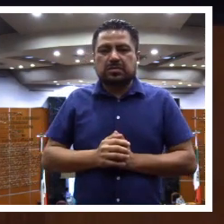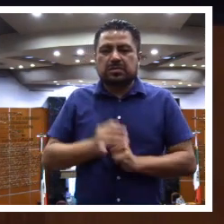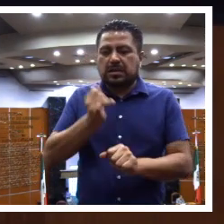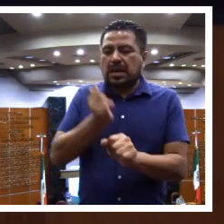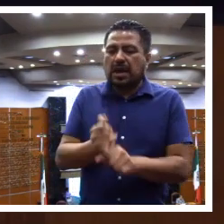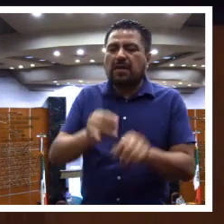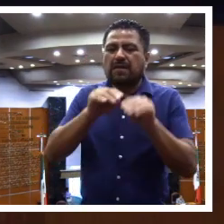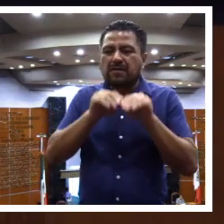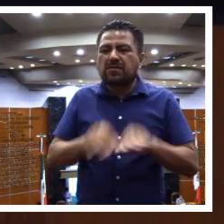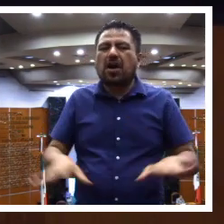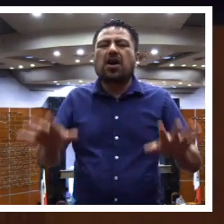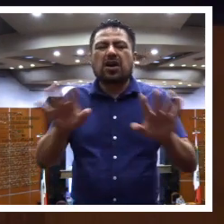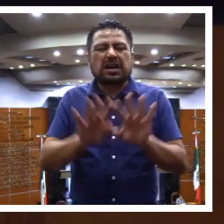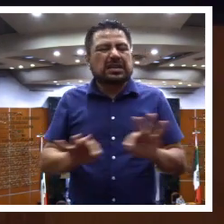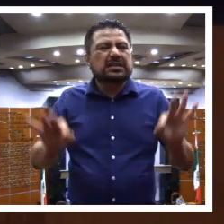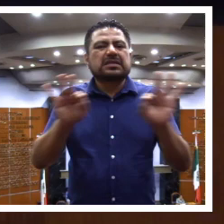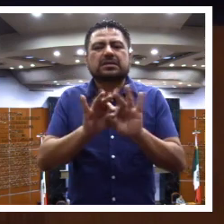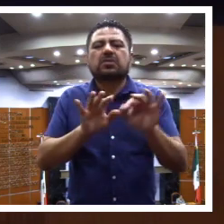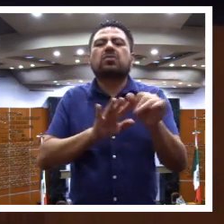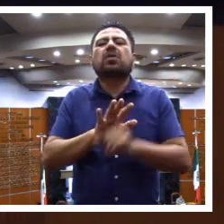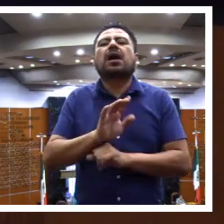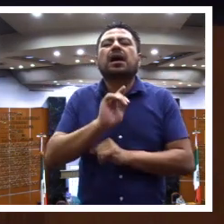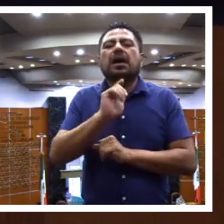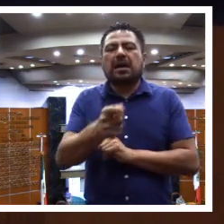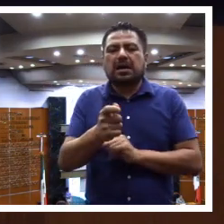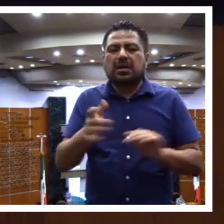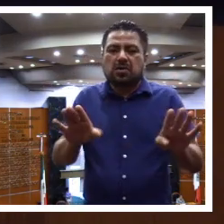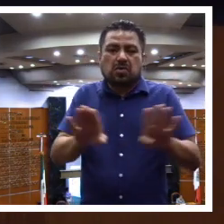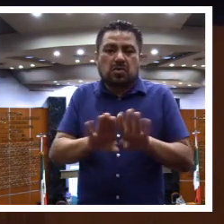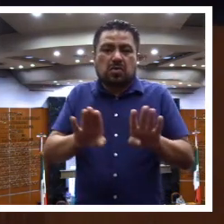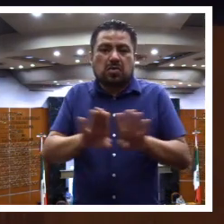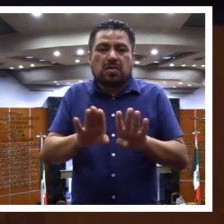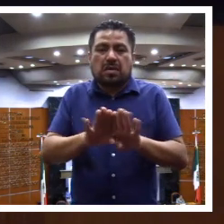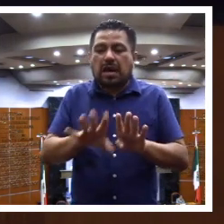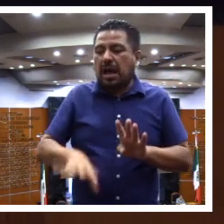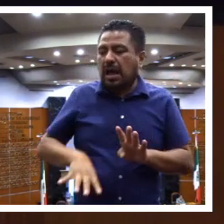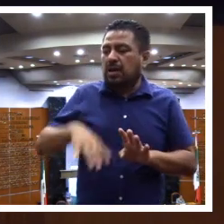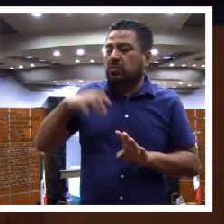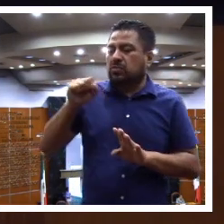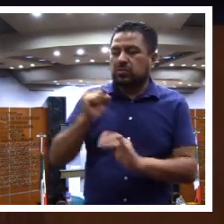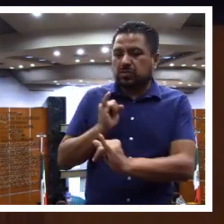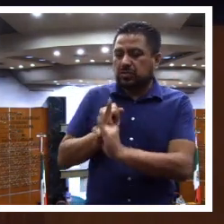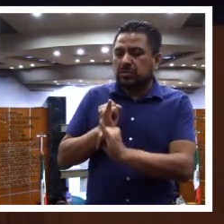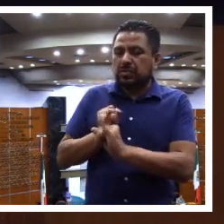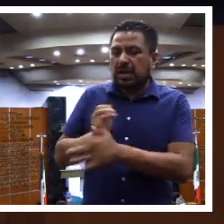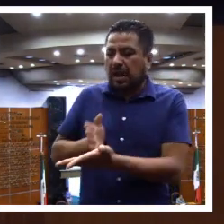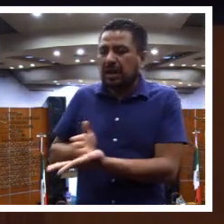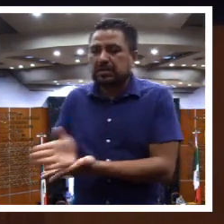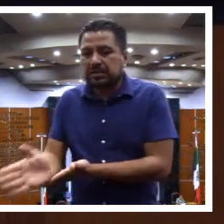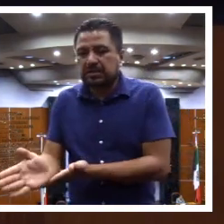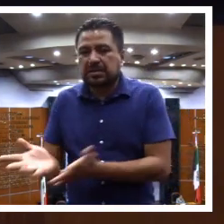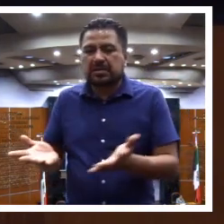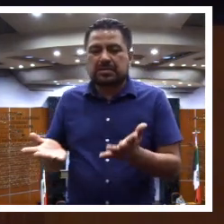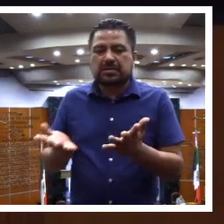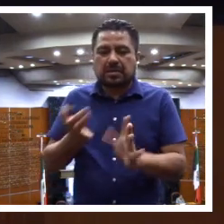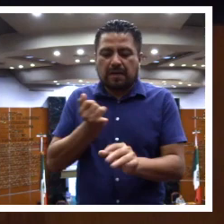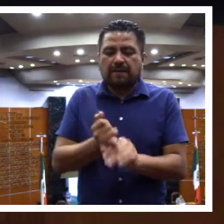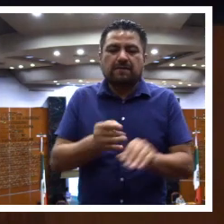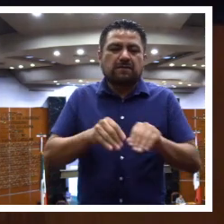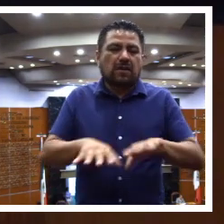dato relevante es el que delitos como el acoso digital el acceso